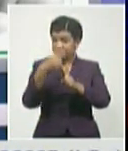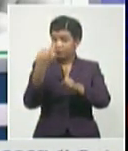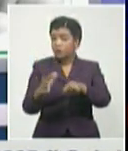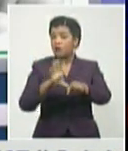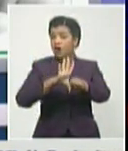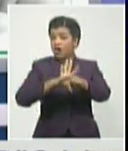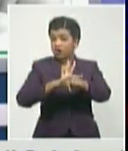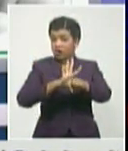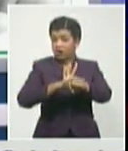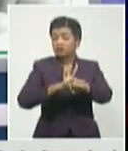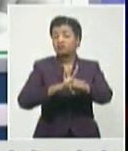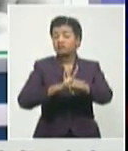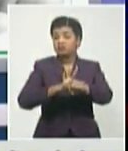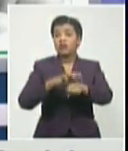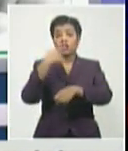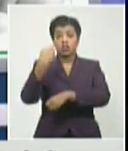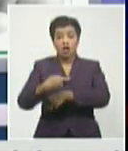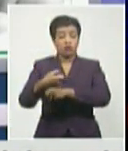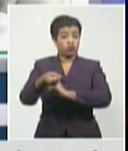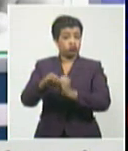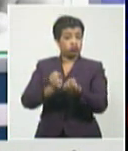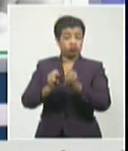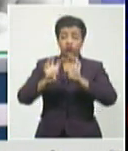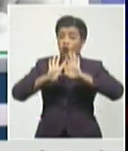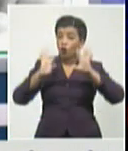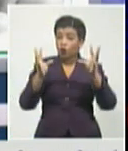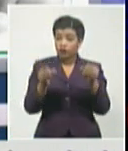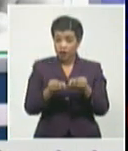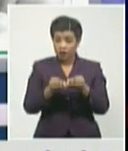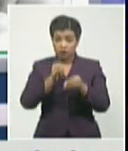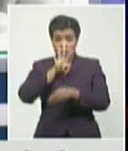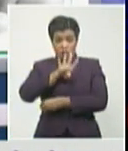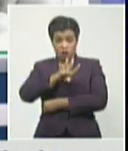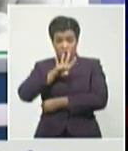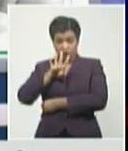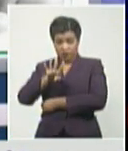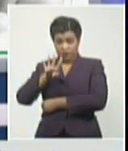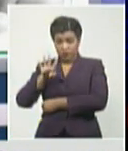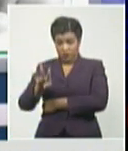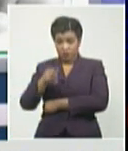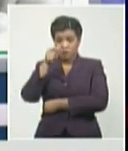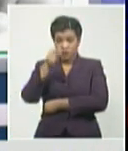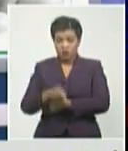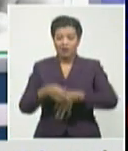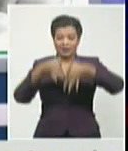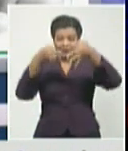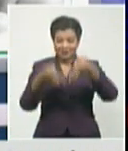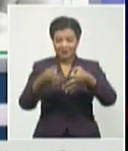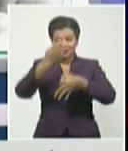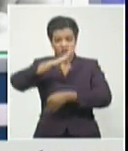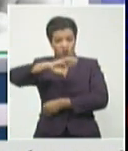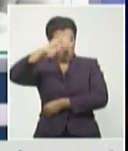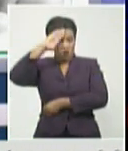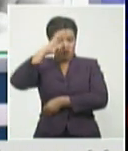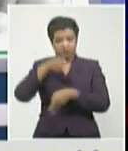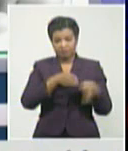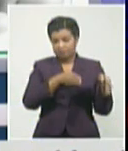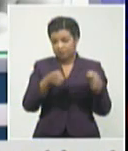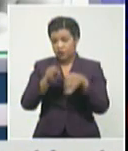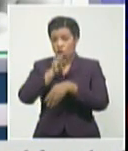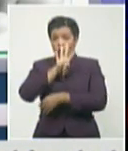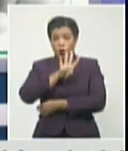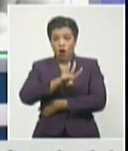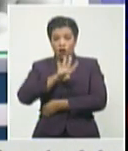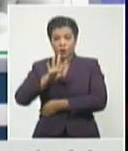atención de este total 444 autóctonos 443 perdón